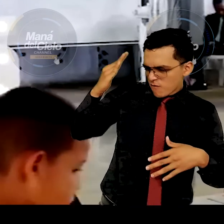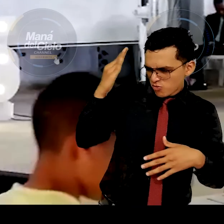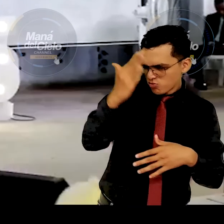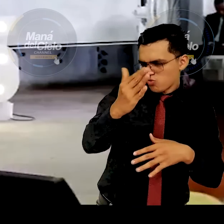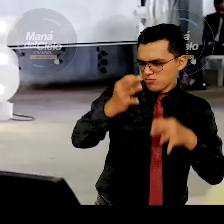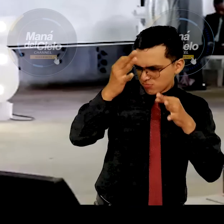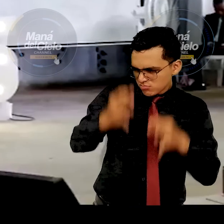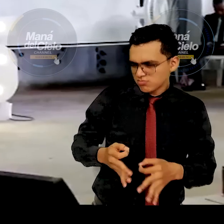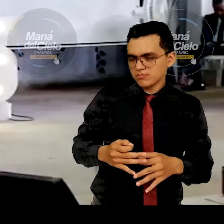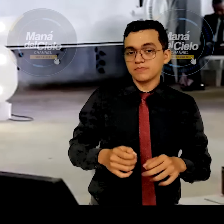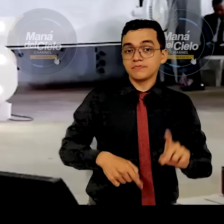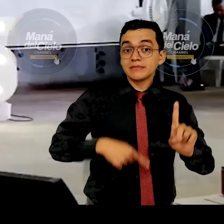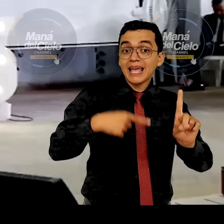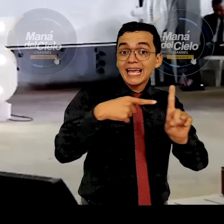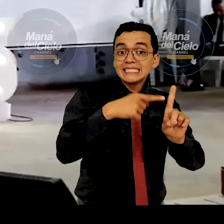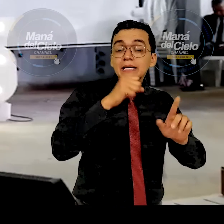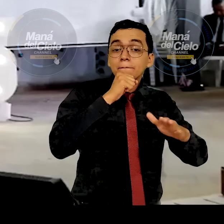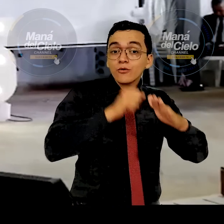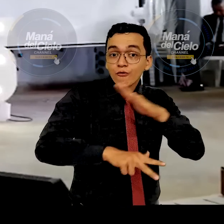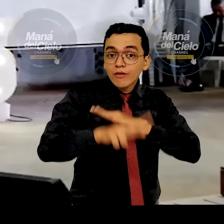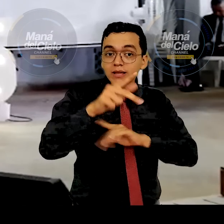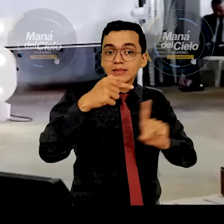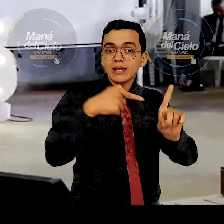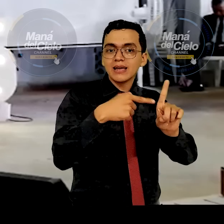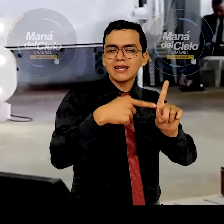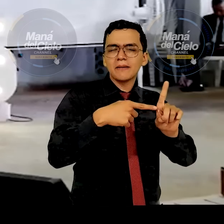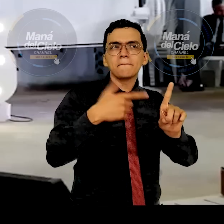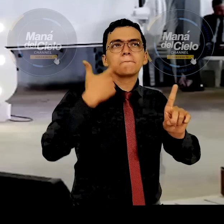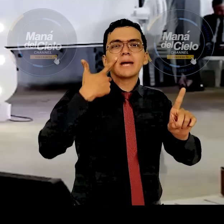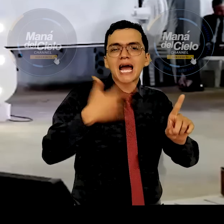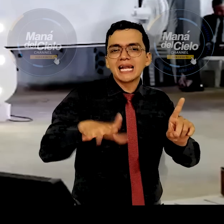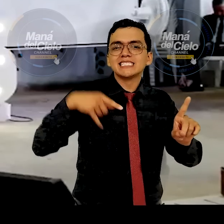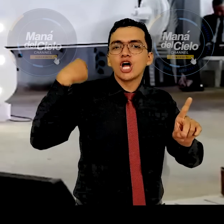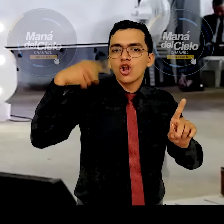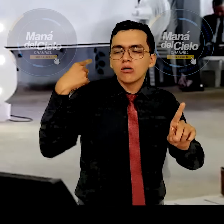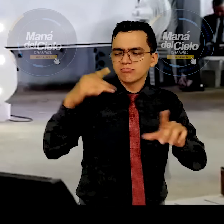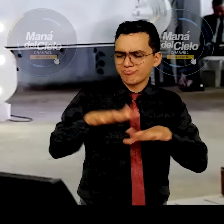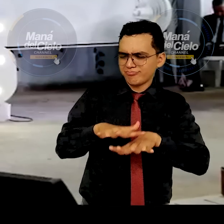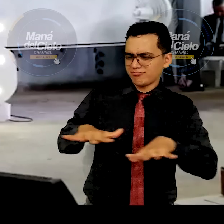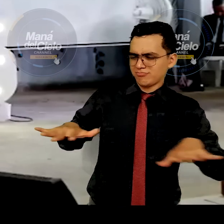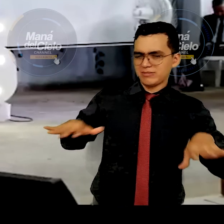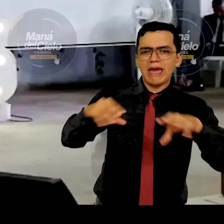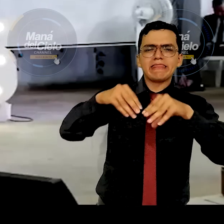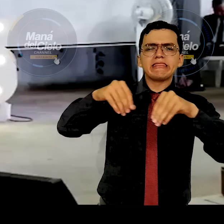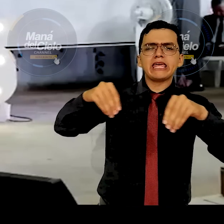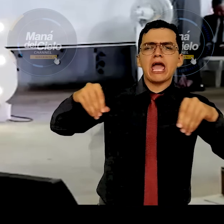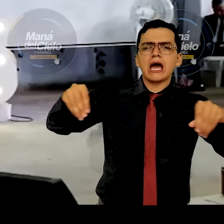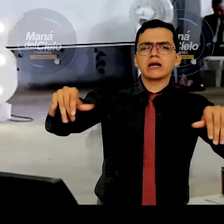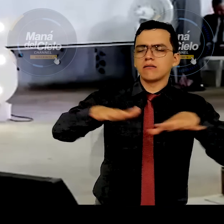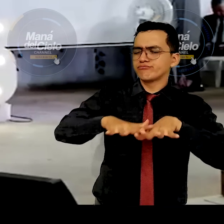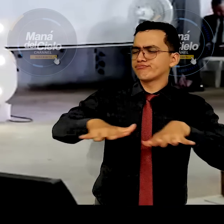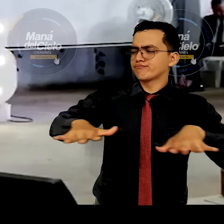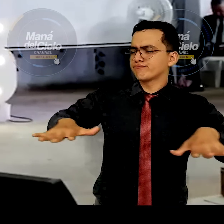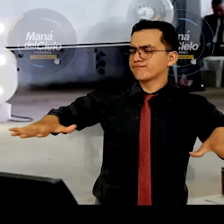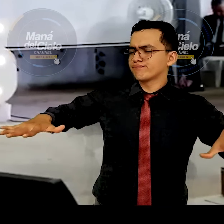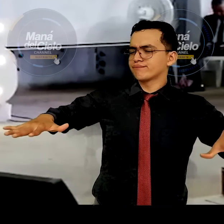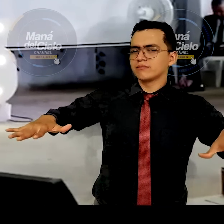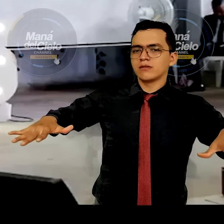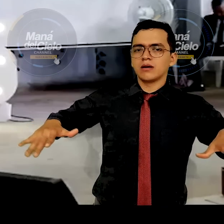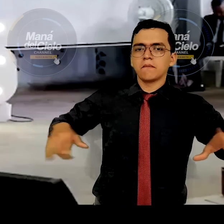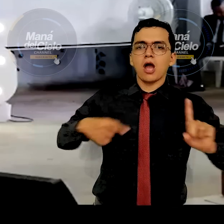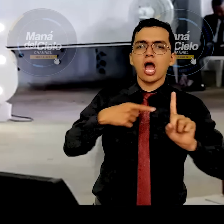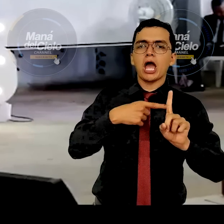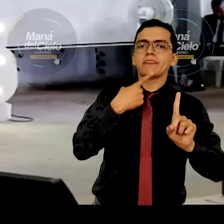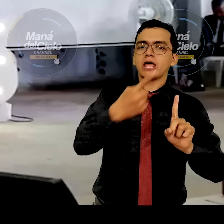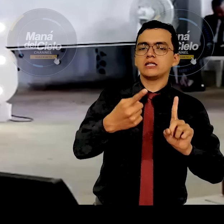Ese profeta parecía un loco enfrente de un desierto y diciendo que va a florecer. Un desierto no florece. Que habrá